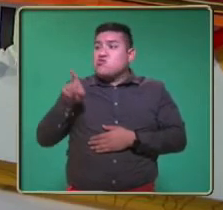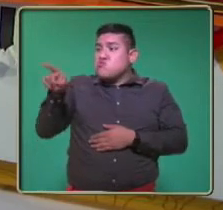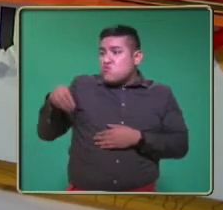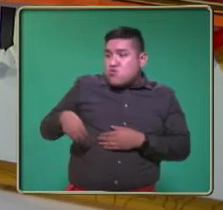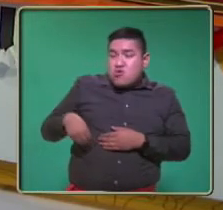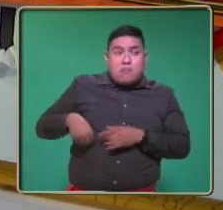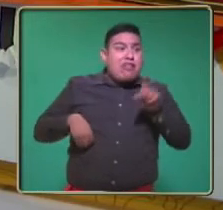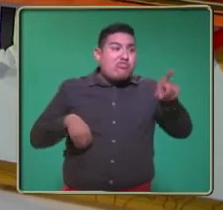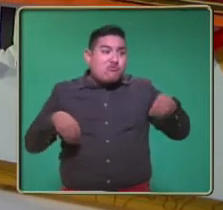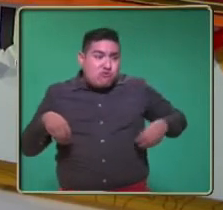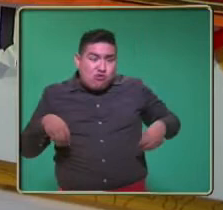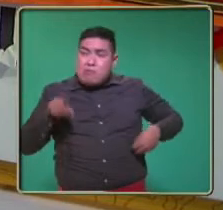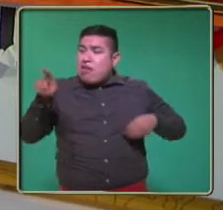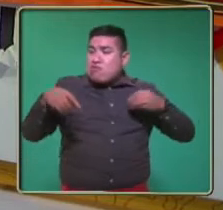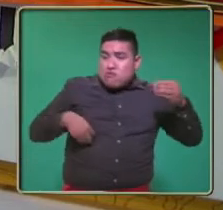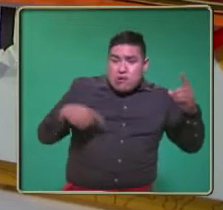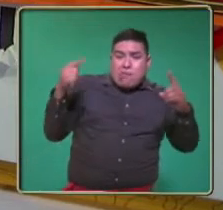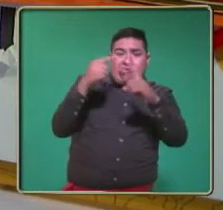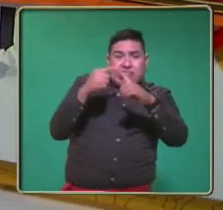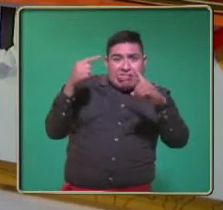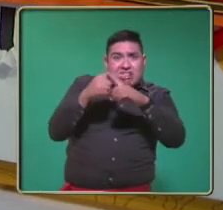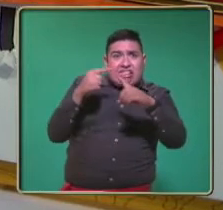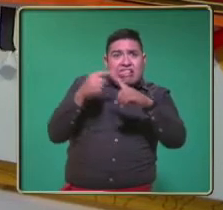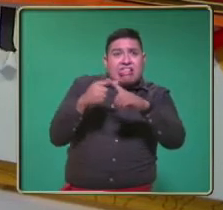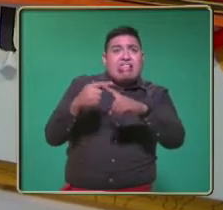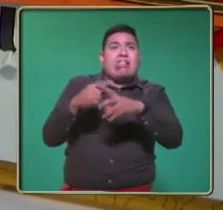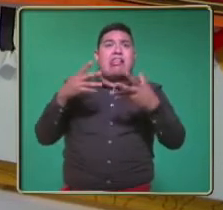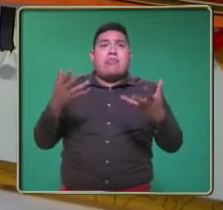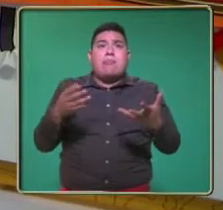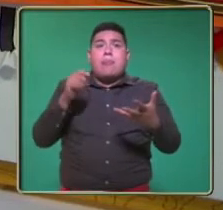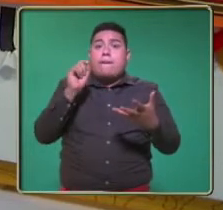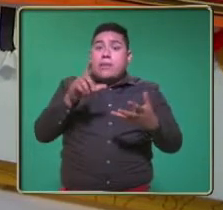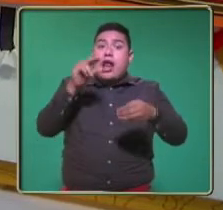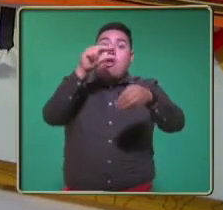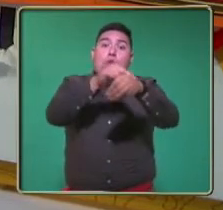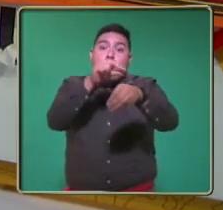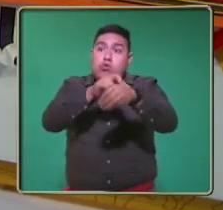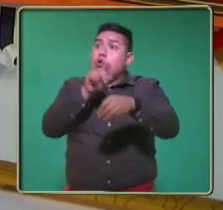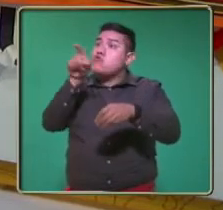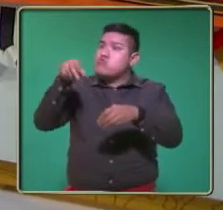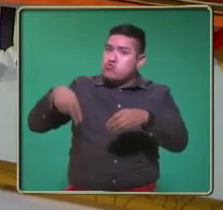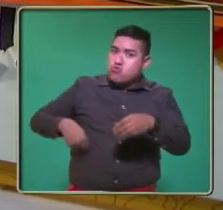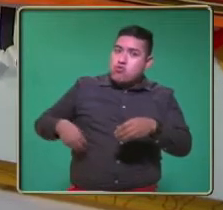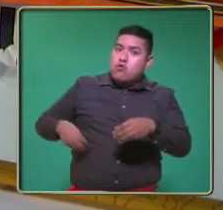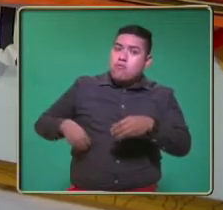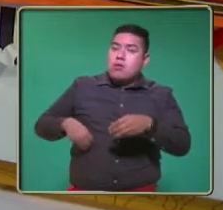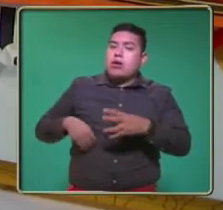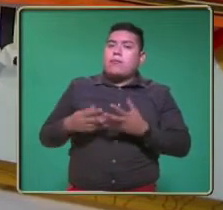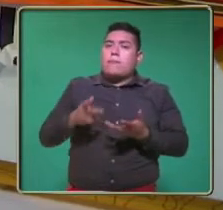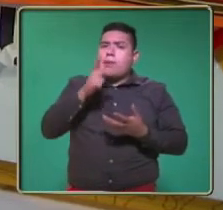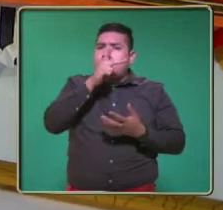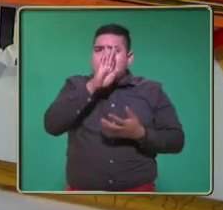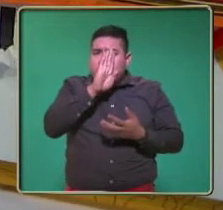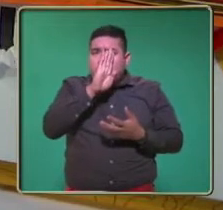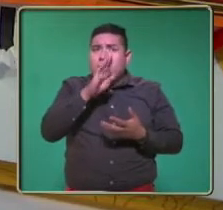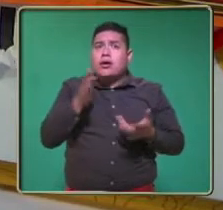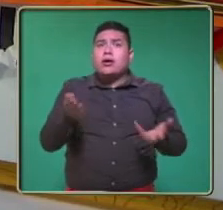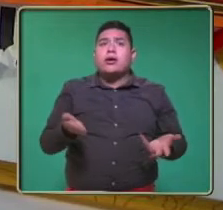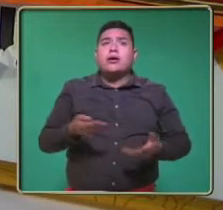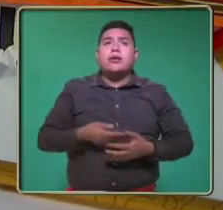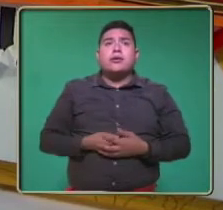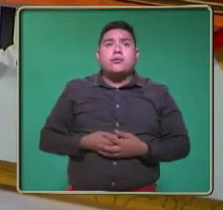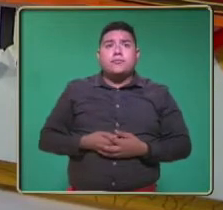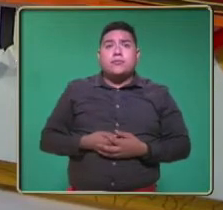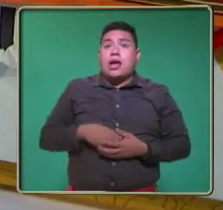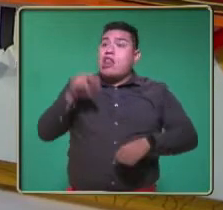la discapacidad del niño o incluso culpar al médico. ¿Qué puede decir un padre de familia, una madre de